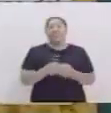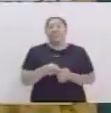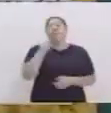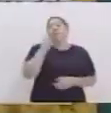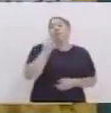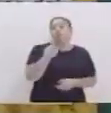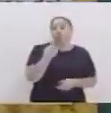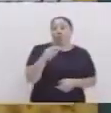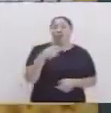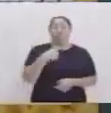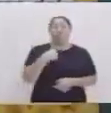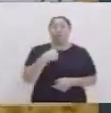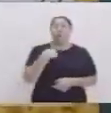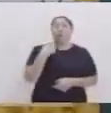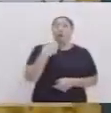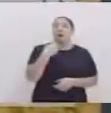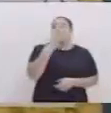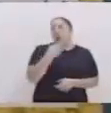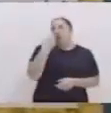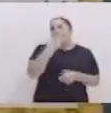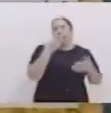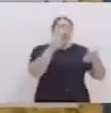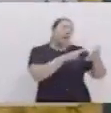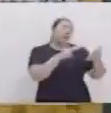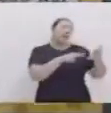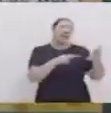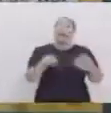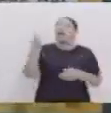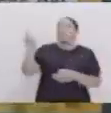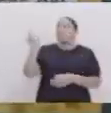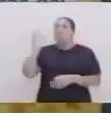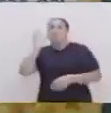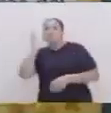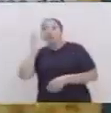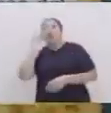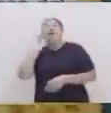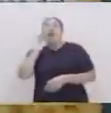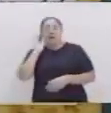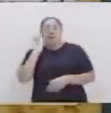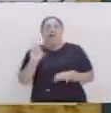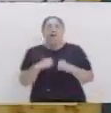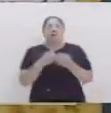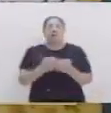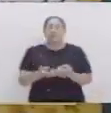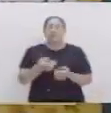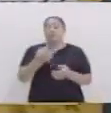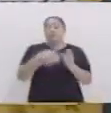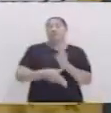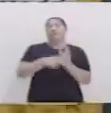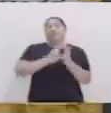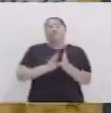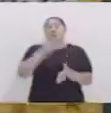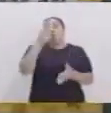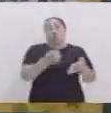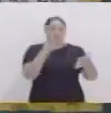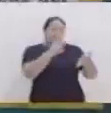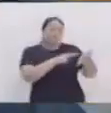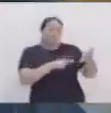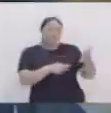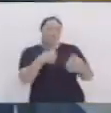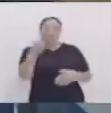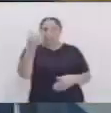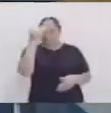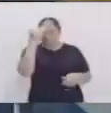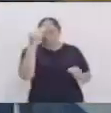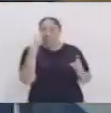tú me estabas escuchando. Pero seguramente para darme una explicación hiciste eso. Volviste a leer el párrafo para saber cuál era el significado.